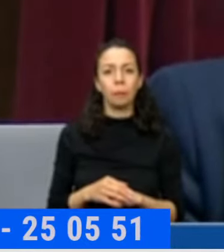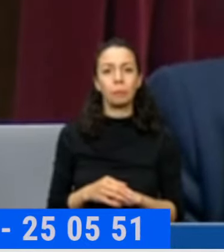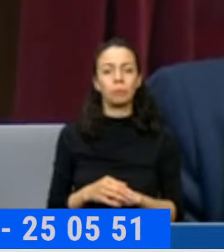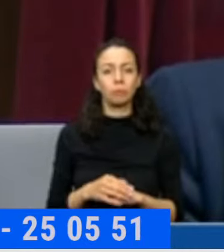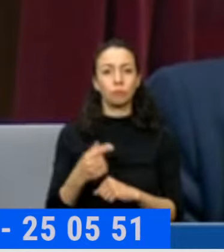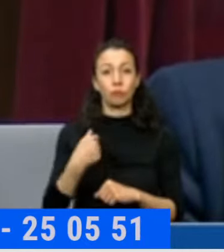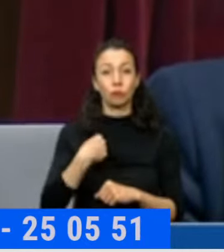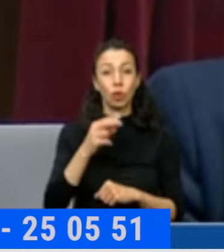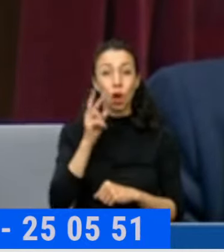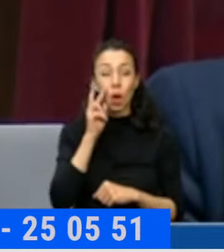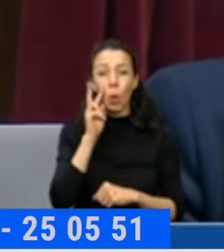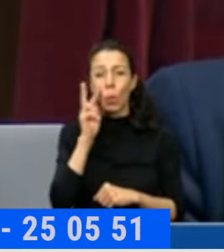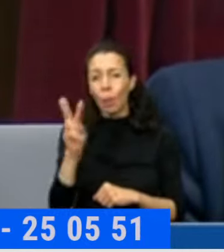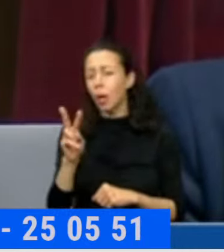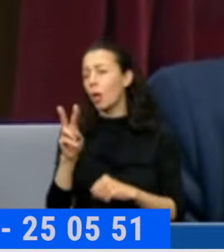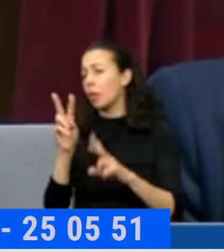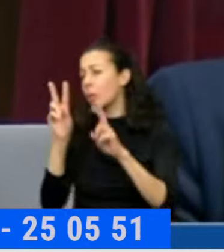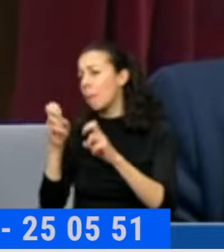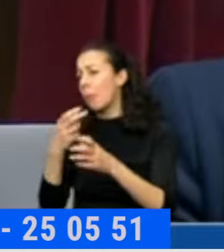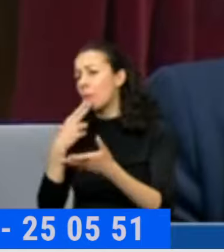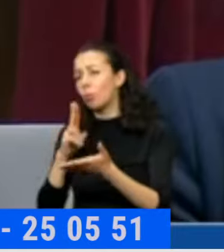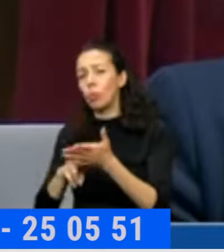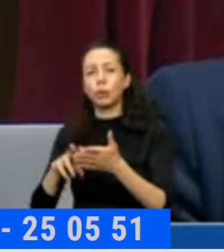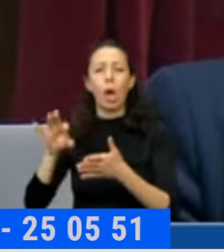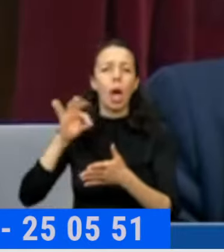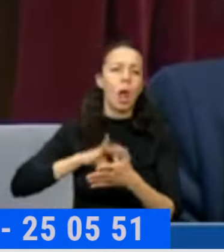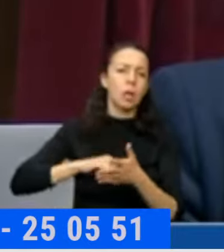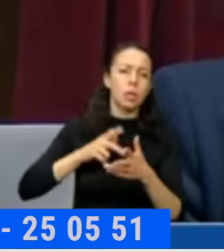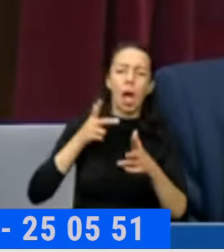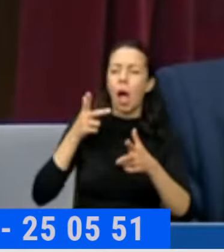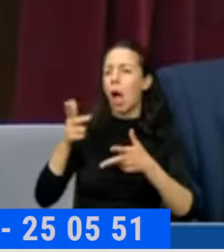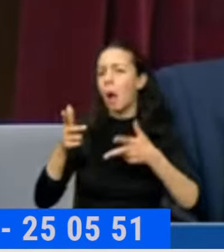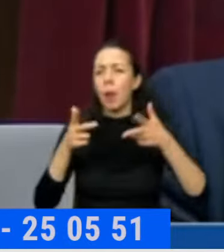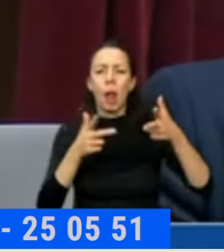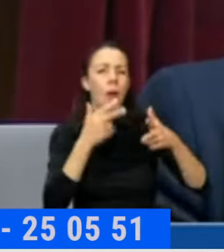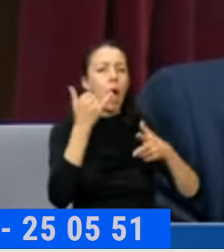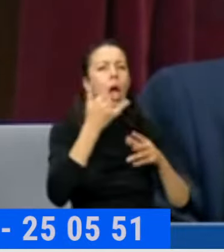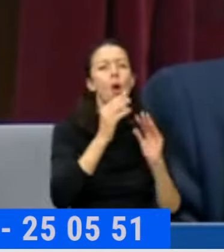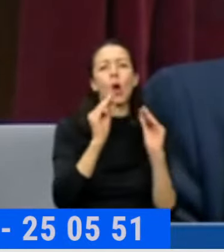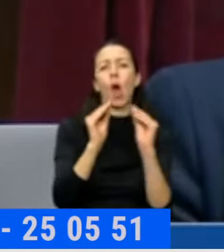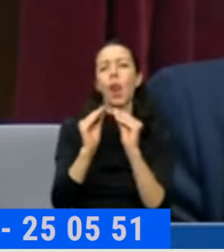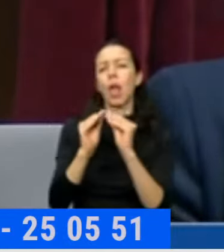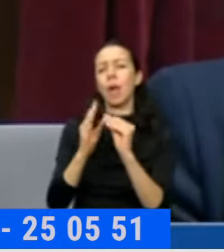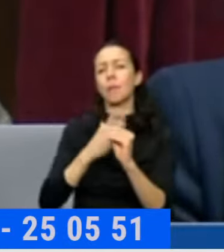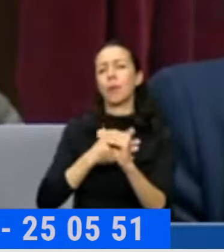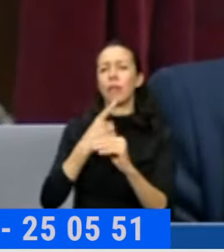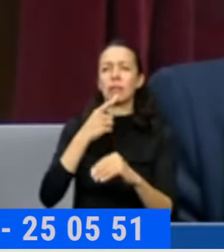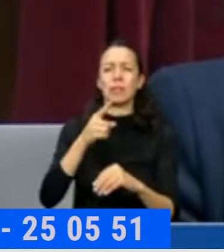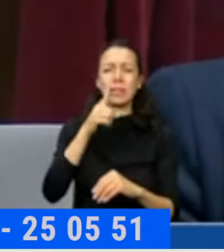15 temas en esos articulados, desde lo que busque. Realmente era